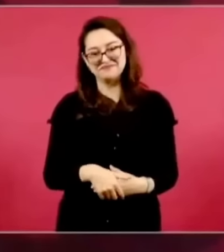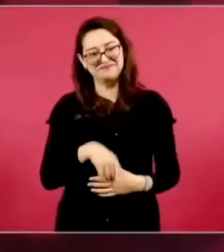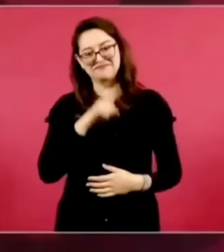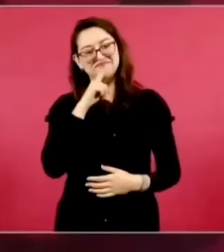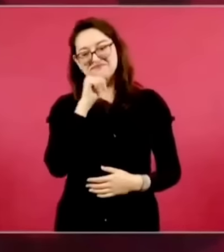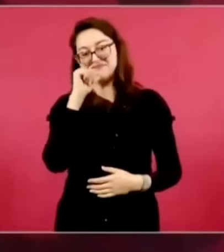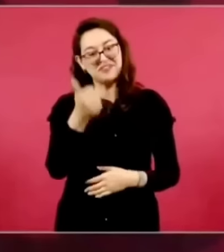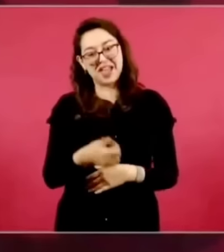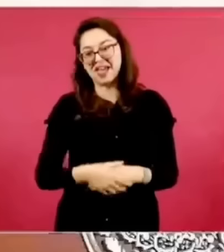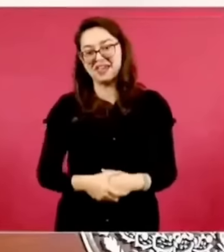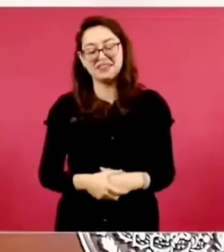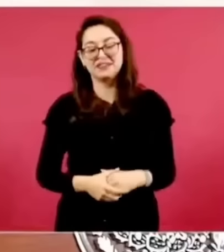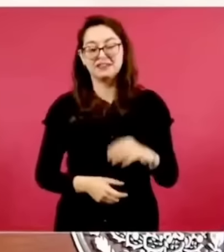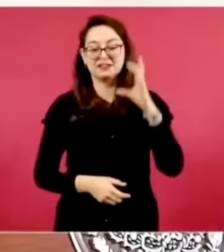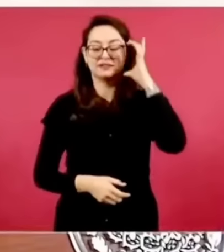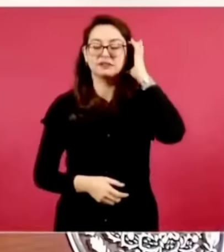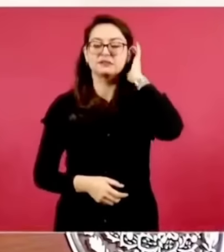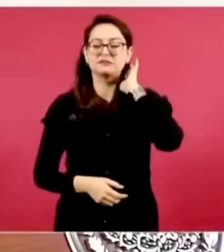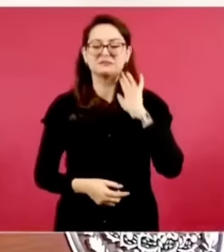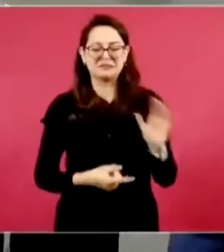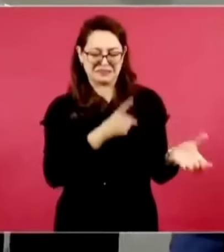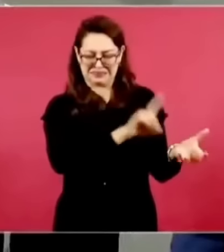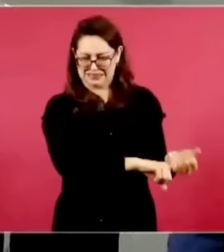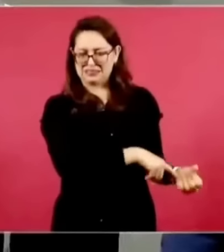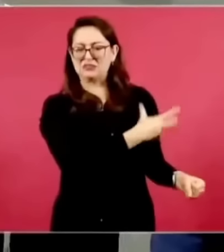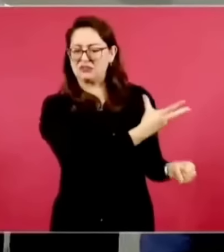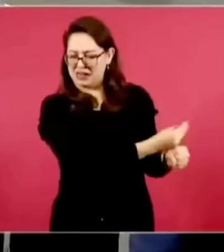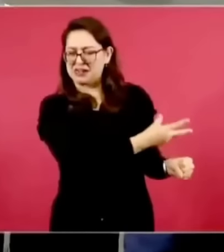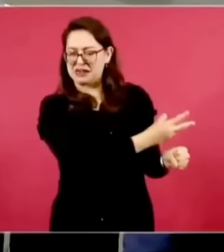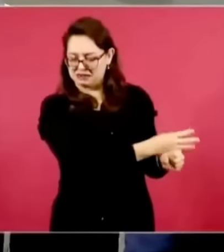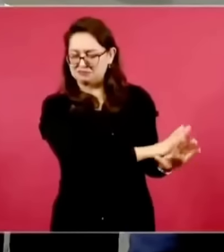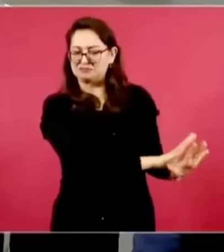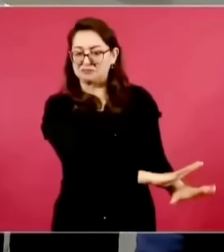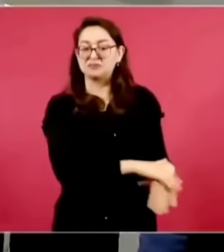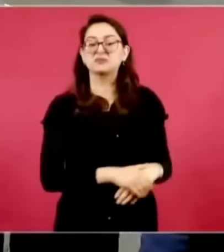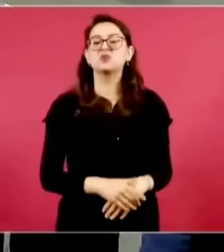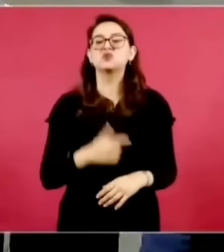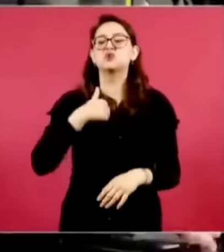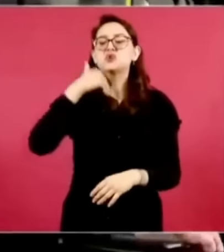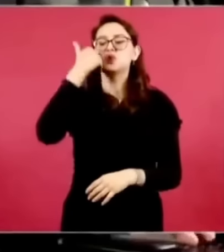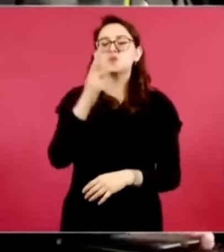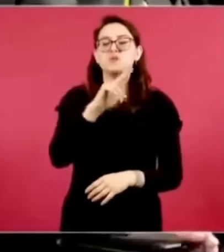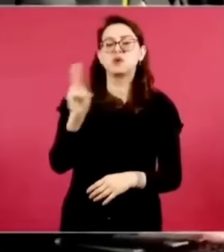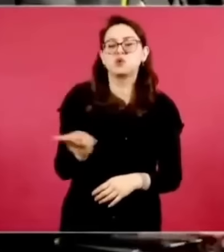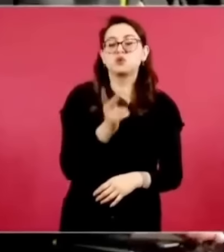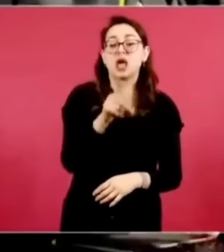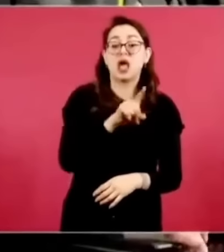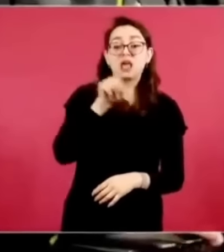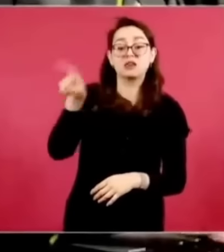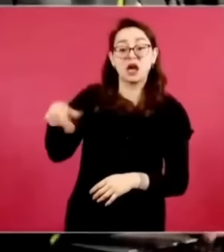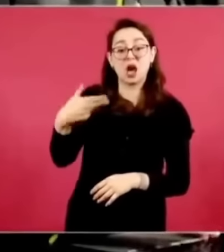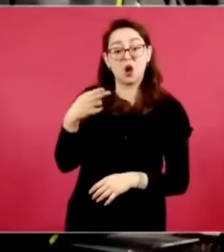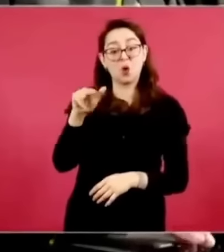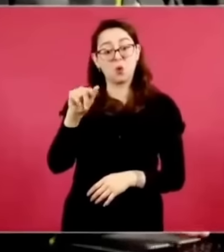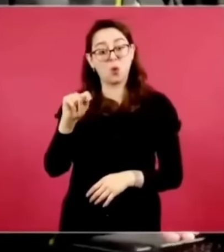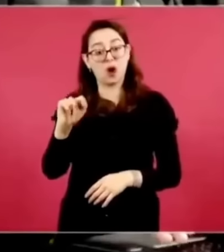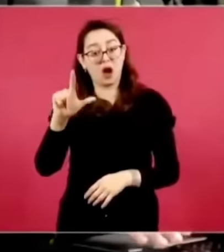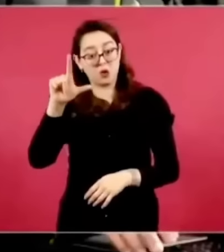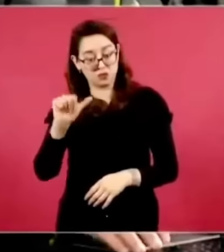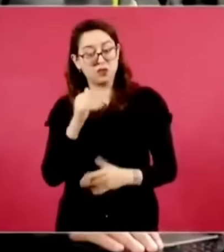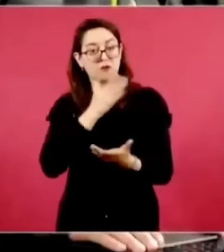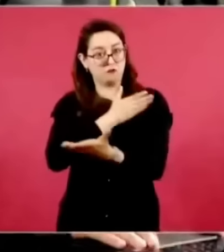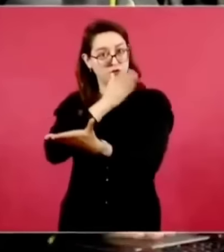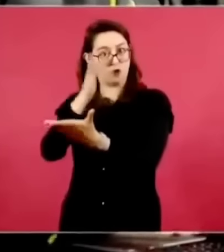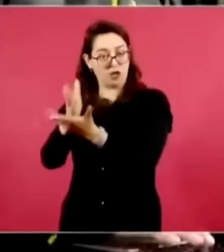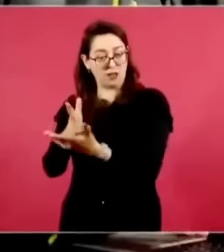este Pues en lo que se escucha el audio señor presidente también ahora que estuvo usted en hutla usted sabe que desde que empezó su